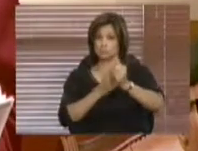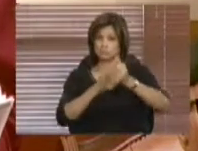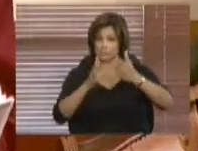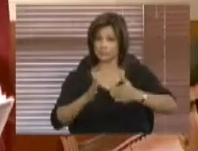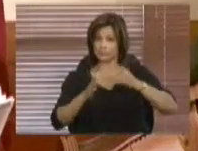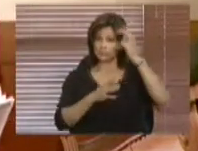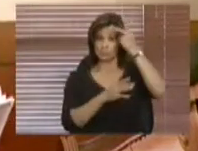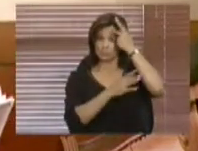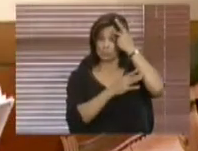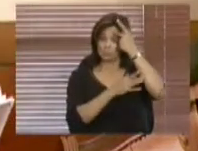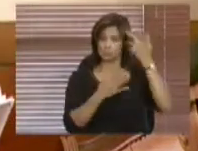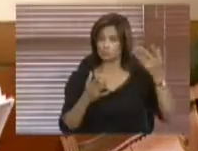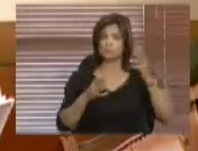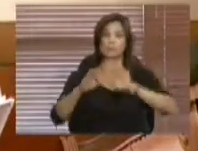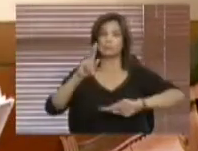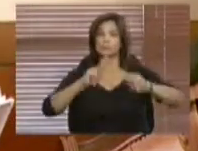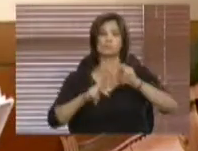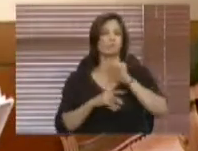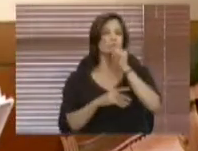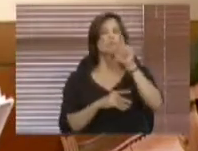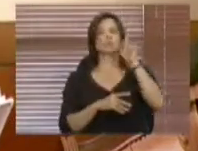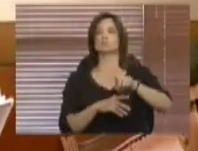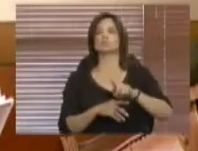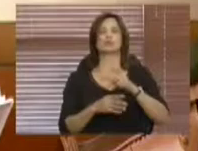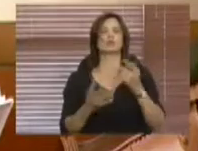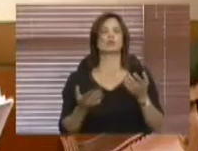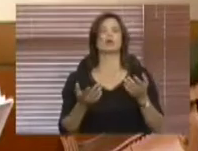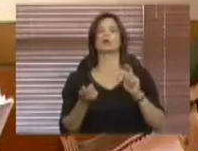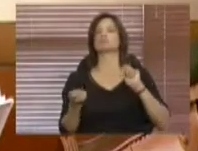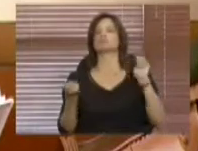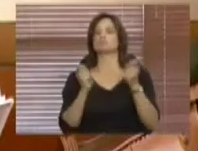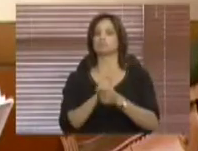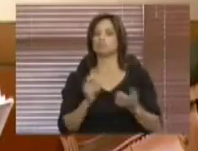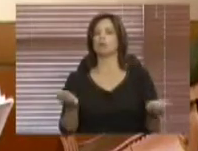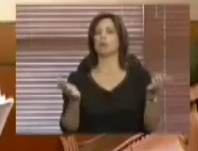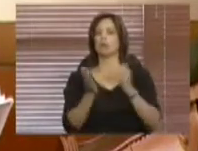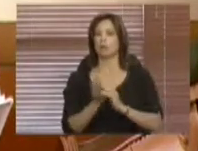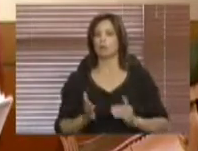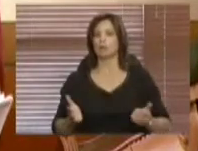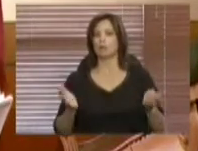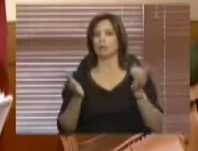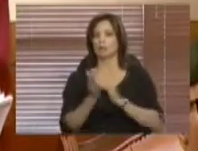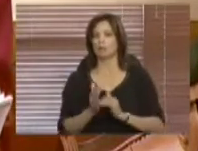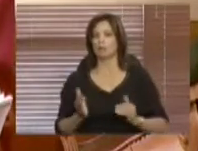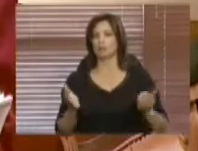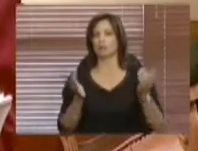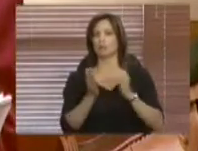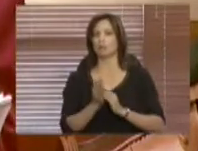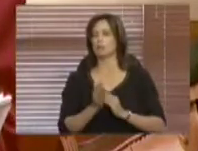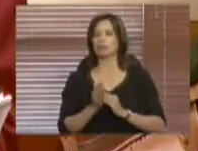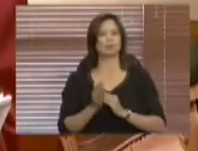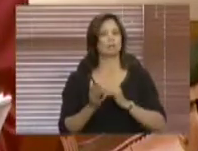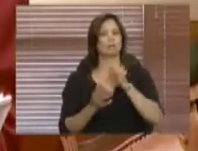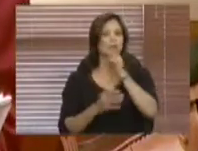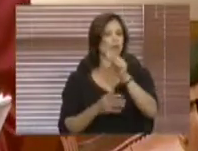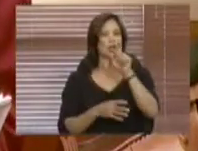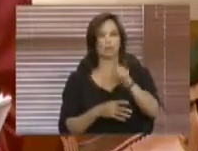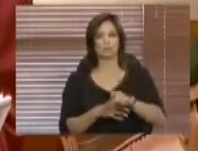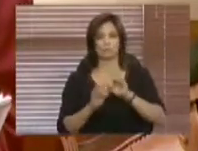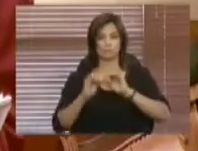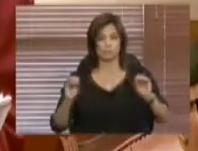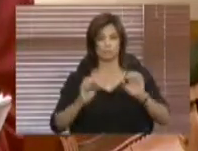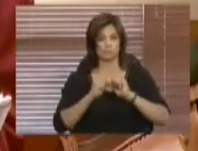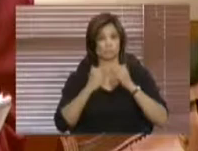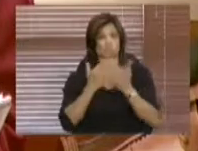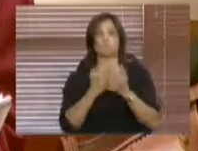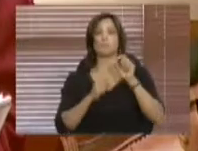gobernados no necesita recurrir a la reforma de la Constitución de manera sistemática. Ninguna